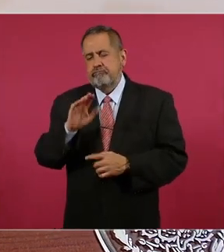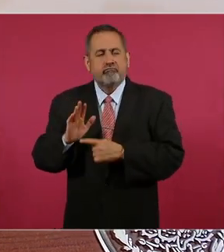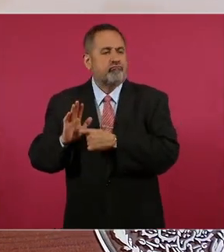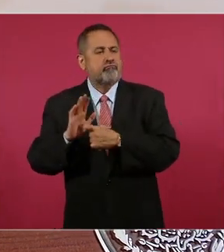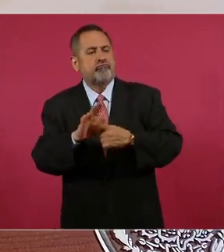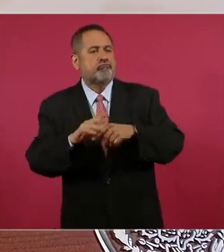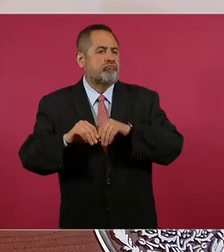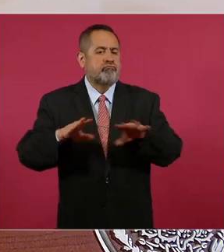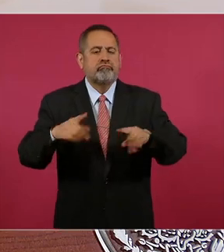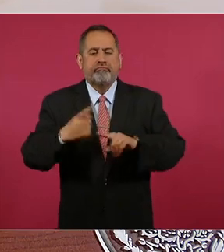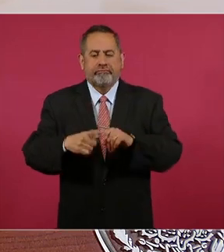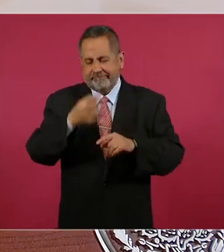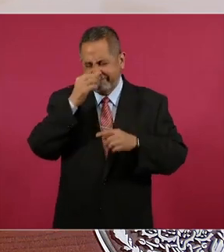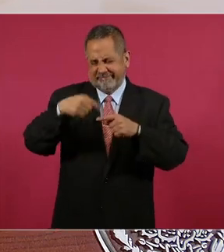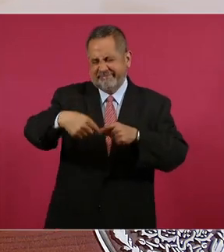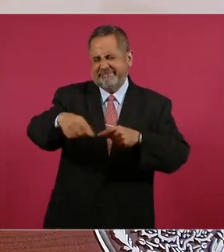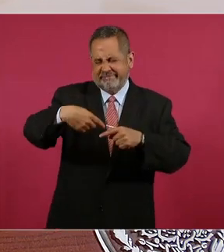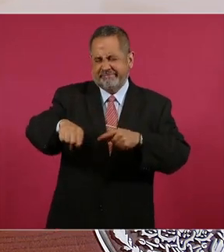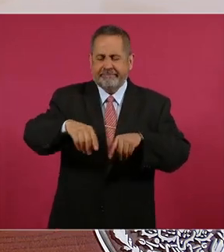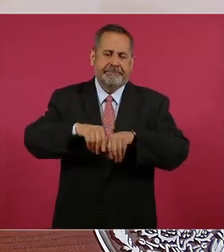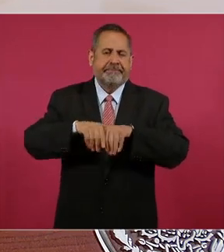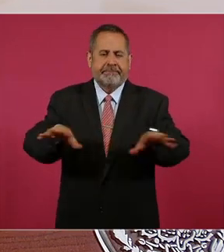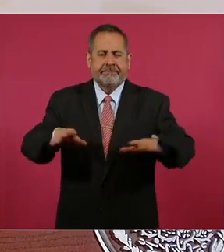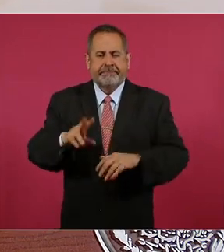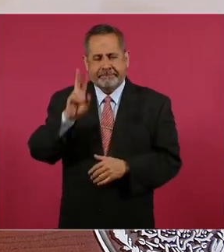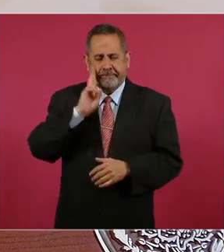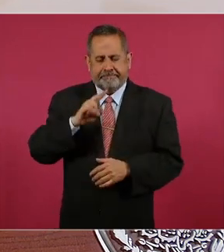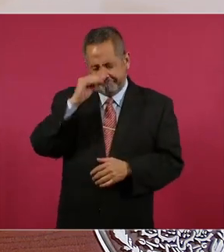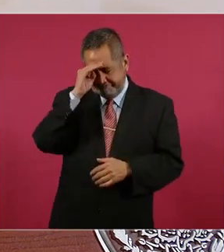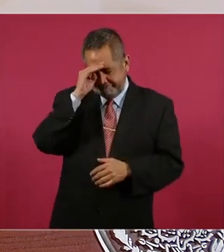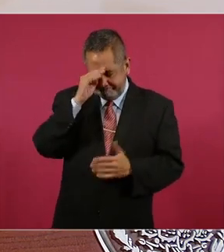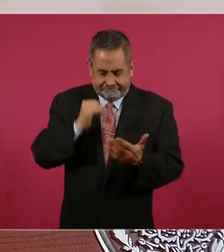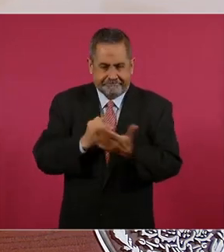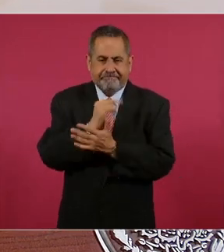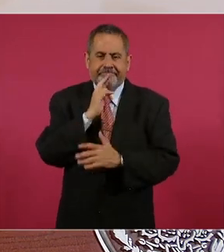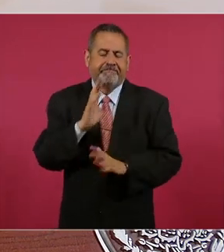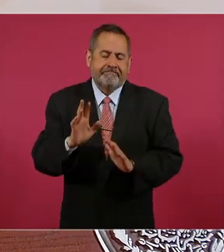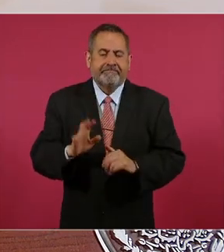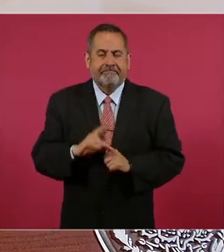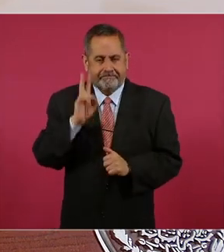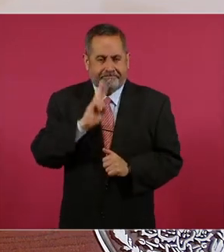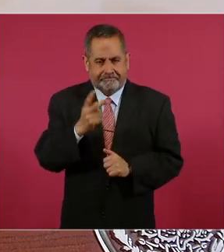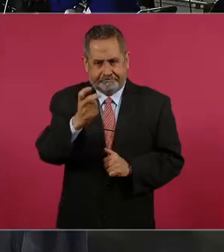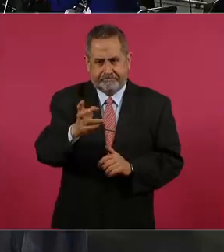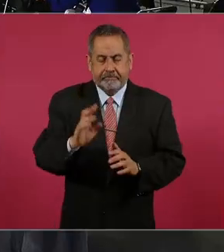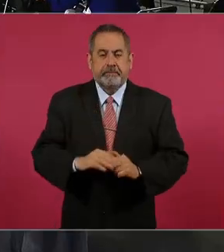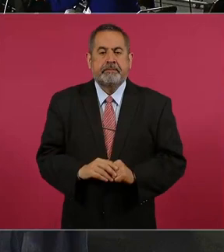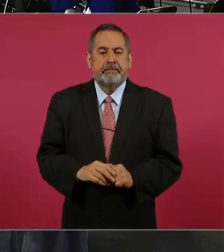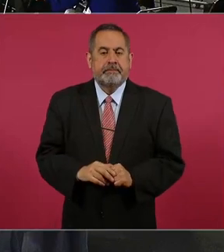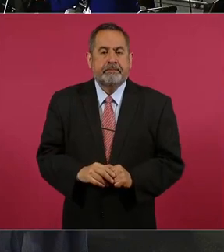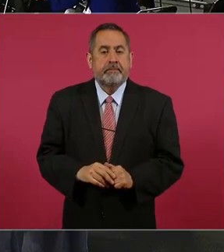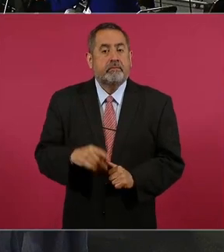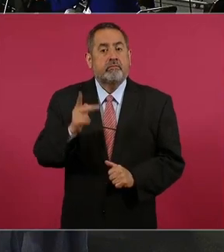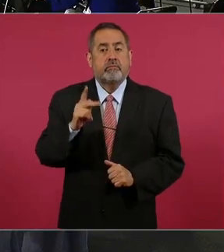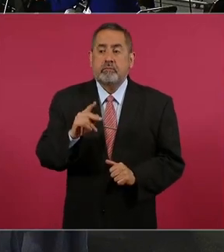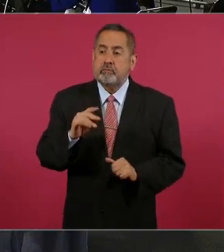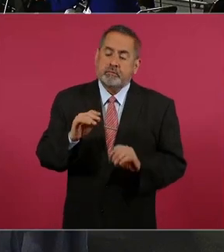En estos días vamos a resolver sobre eso. Sin duda